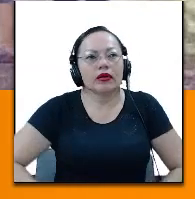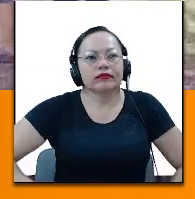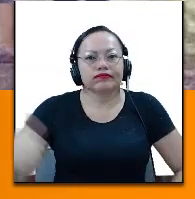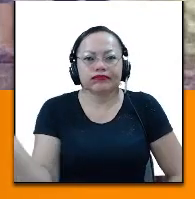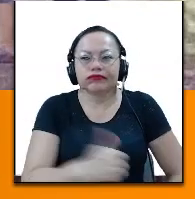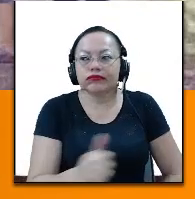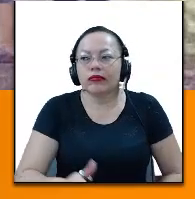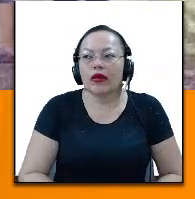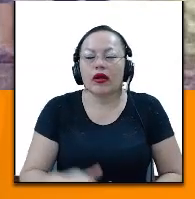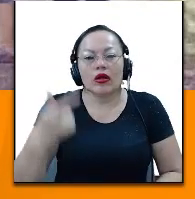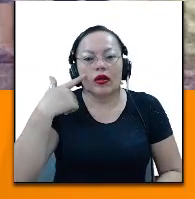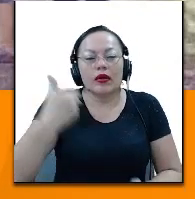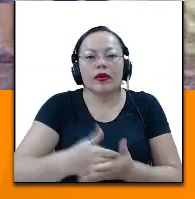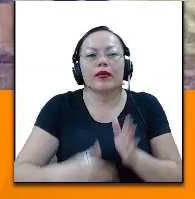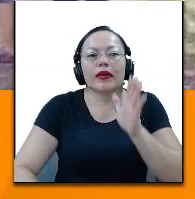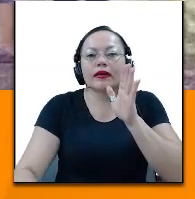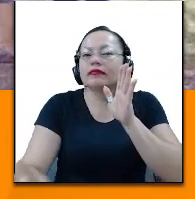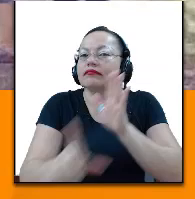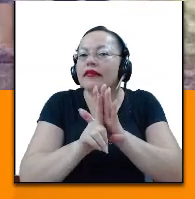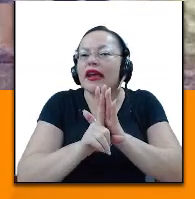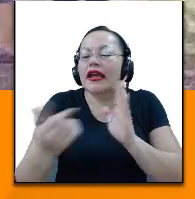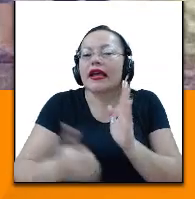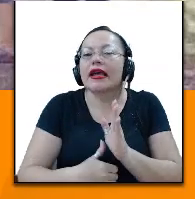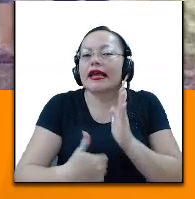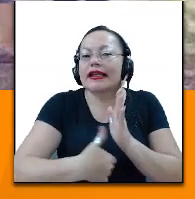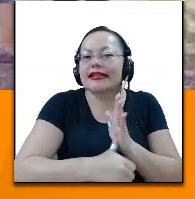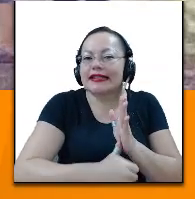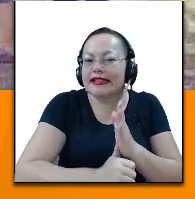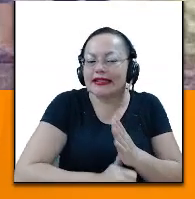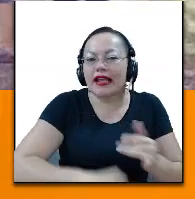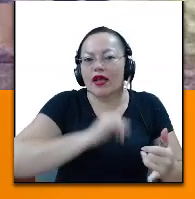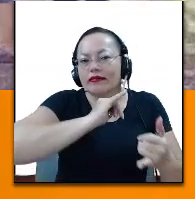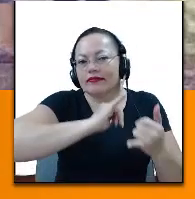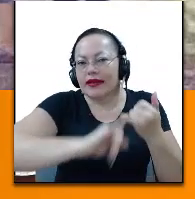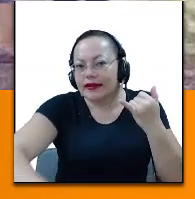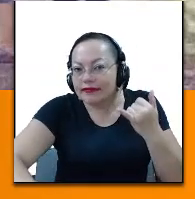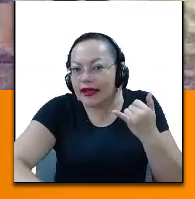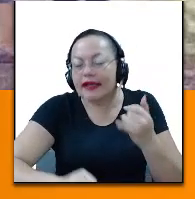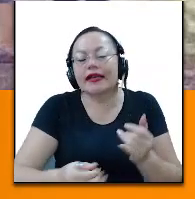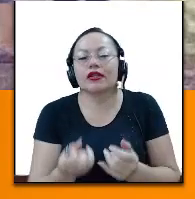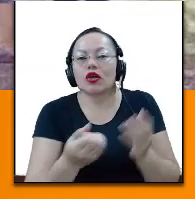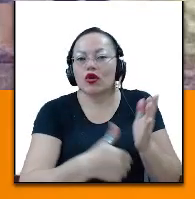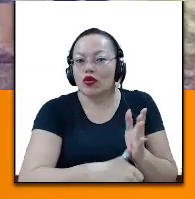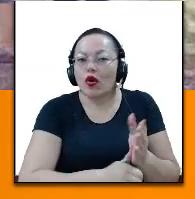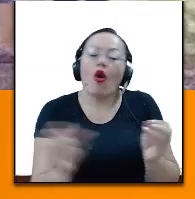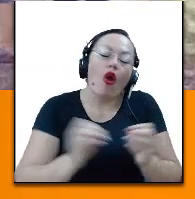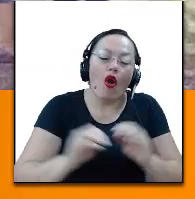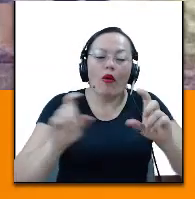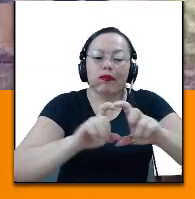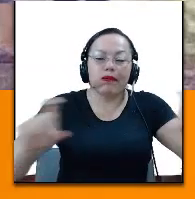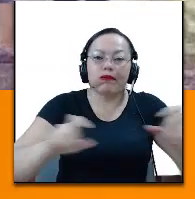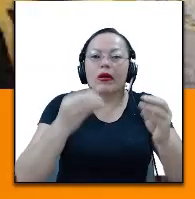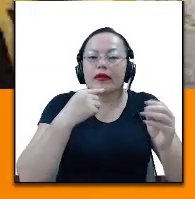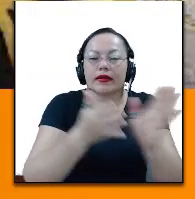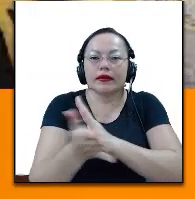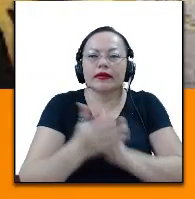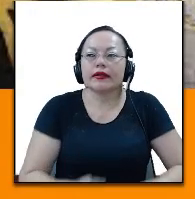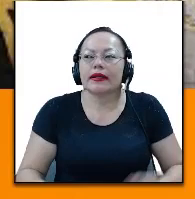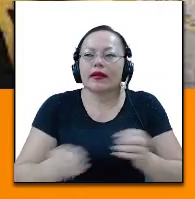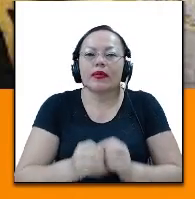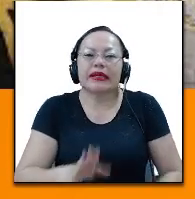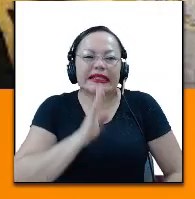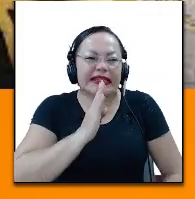desplazamiento conforme al pico y placa y pico y cédula. Parágrafo, exceptúese de esta medida